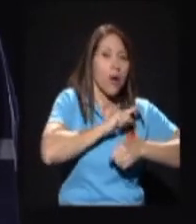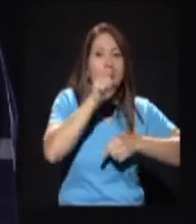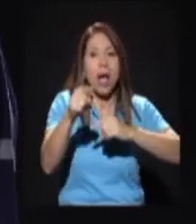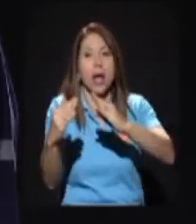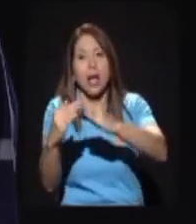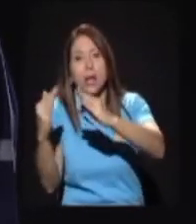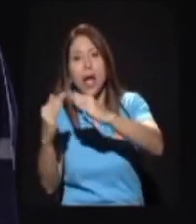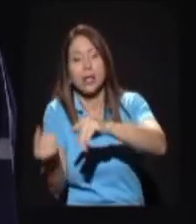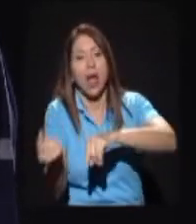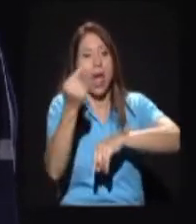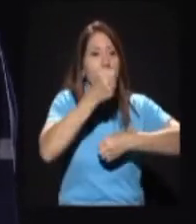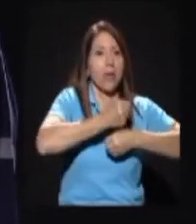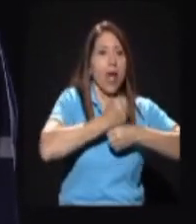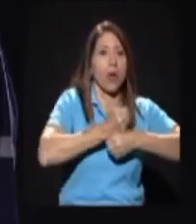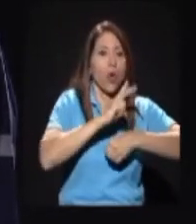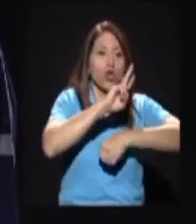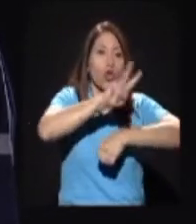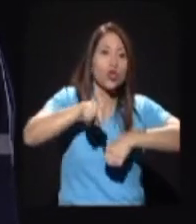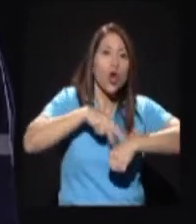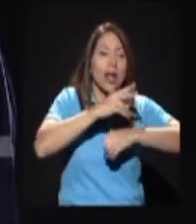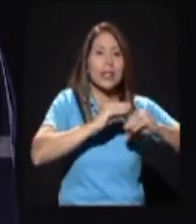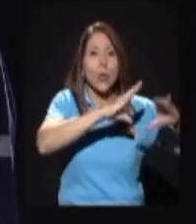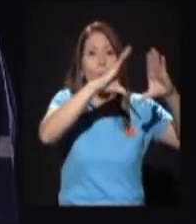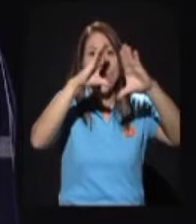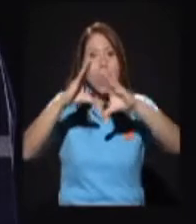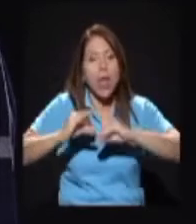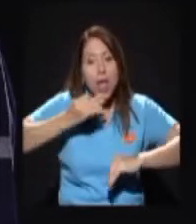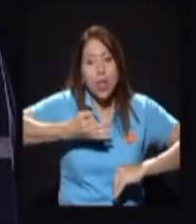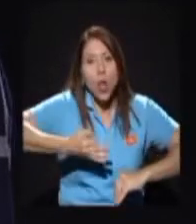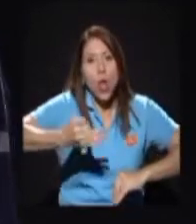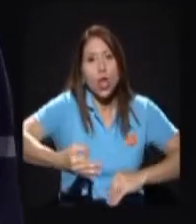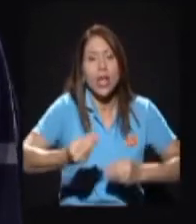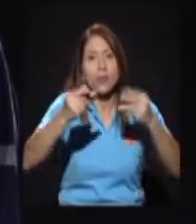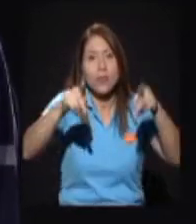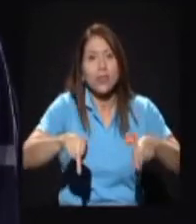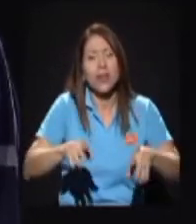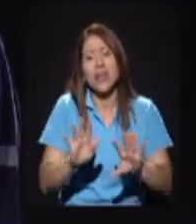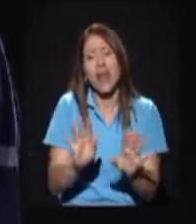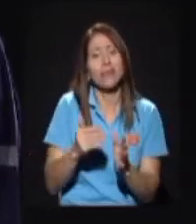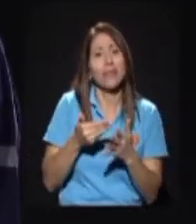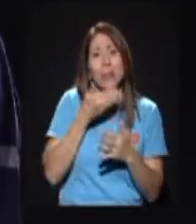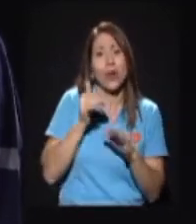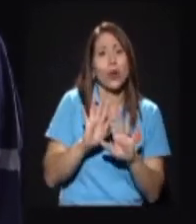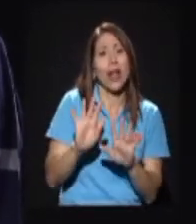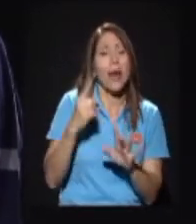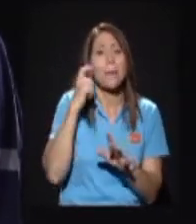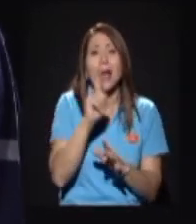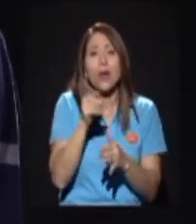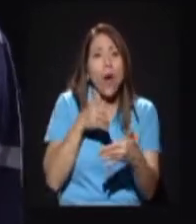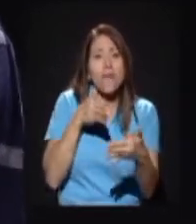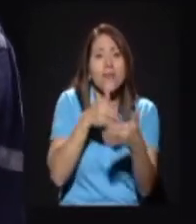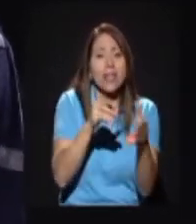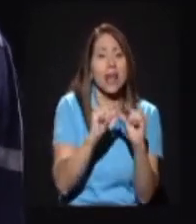por cientos de miles de personas, y nos parece que ese costo vale la pena pagarlo para no comprarnos un pleito con un grupo relativamente